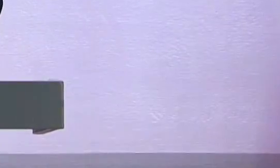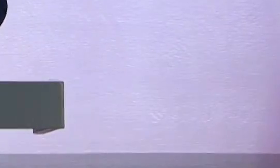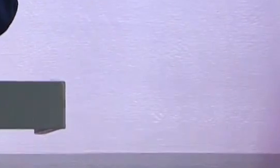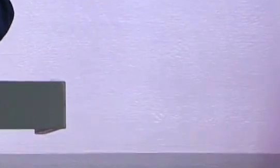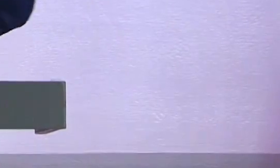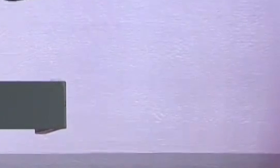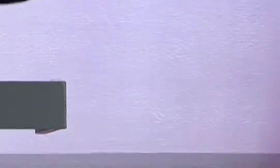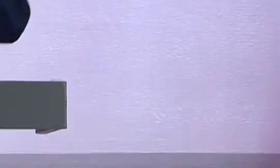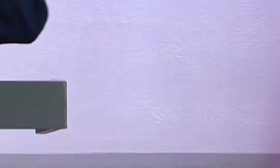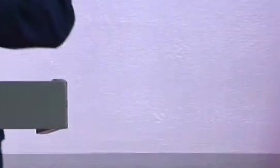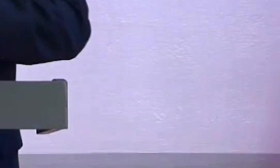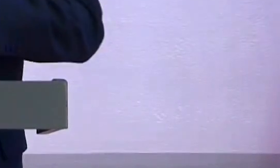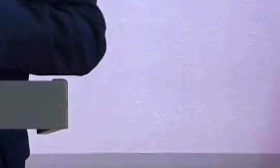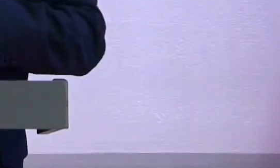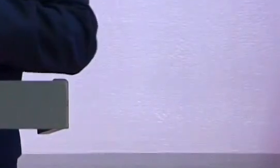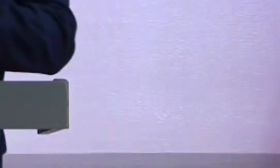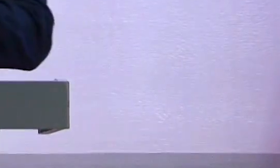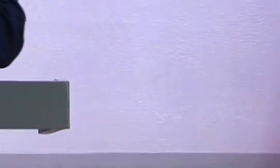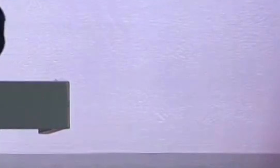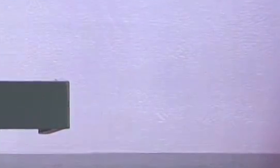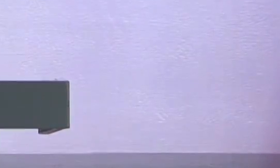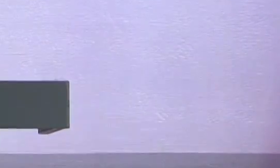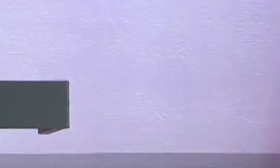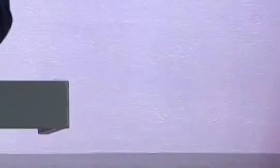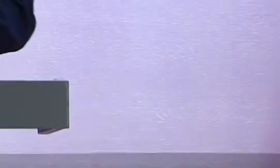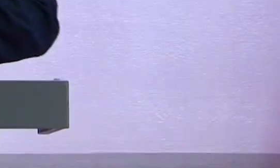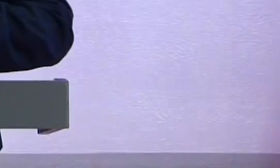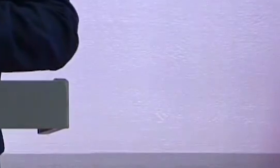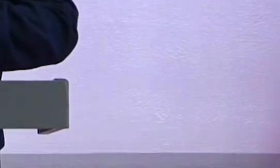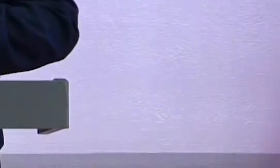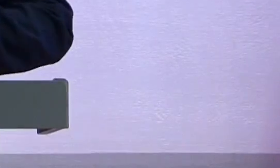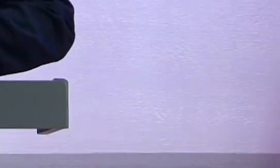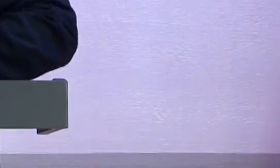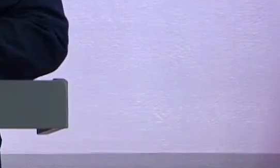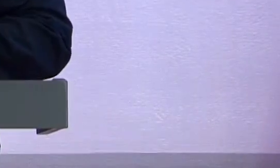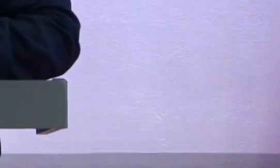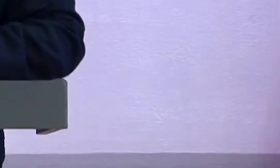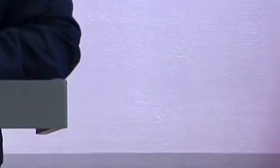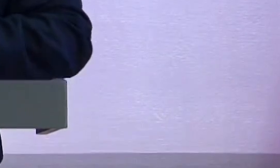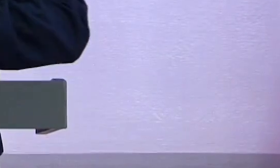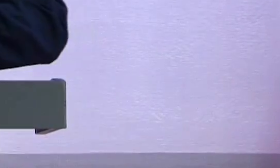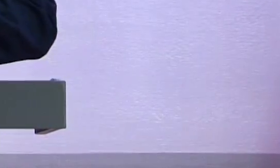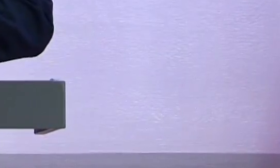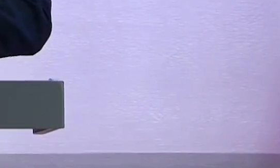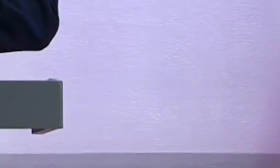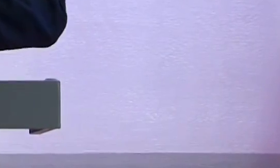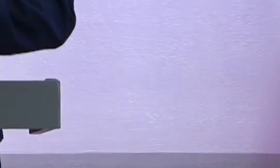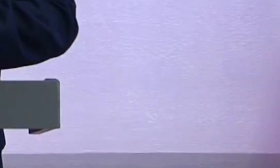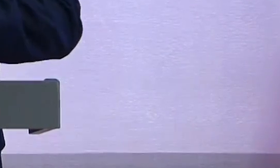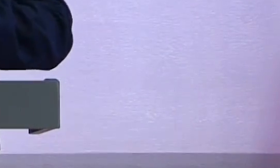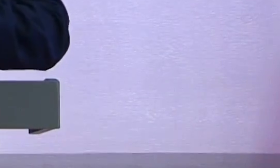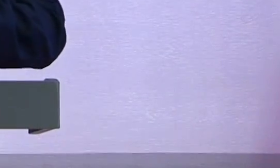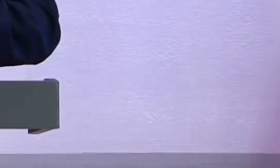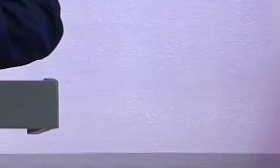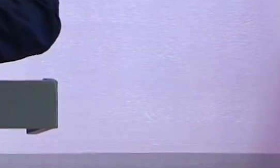mujer oremos al señor padre que esta segunda predicación de la mañana sea de edificación y de bendición para nuestros